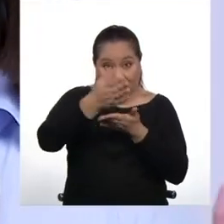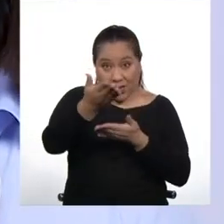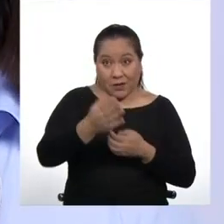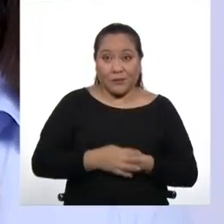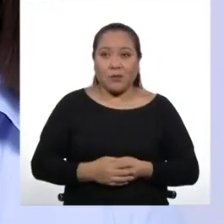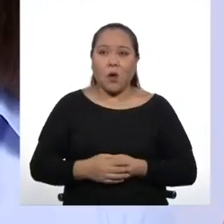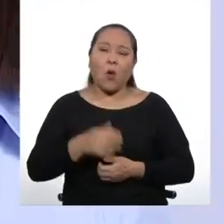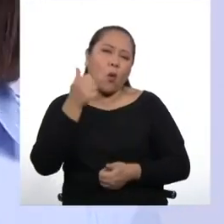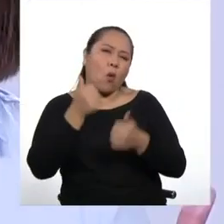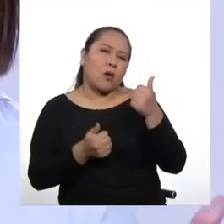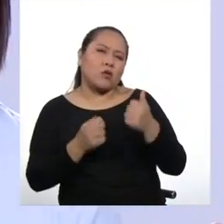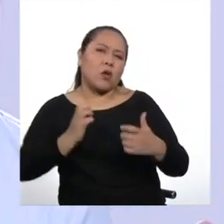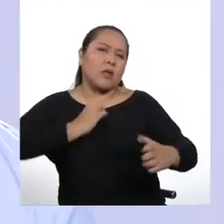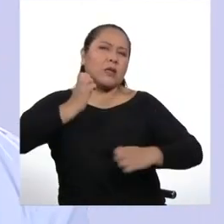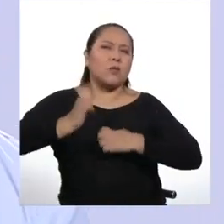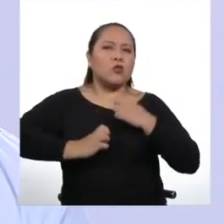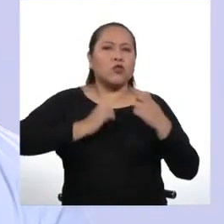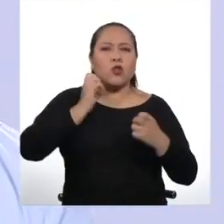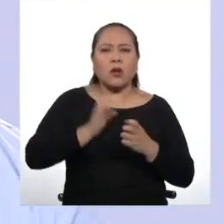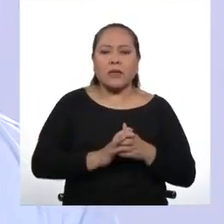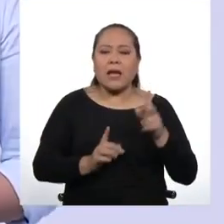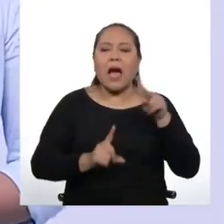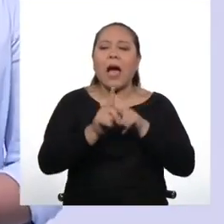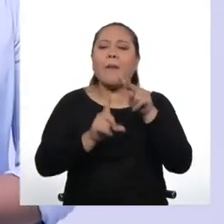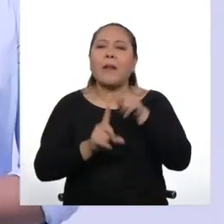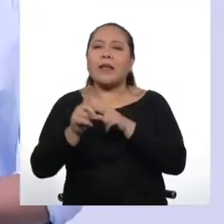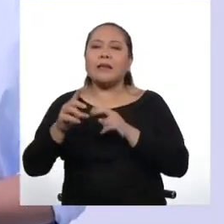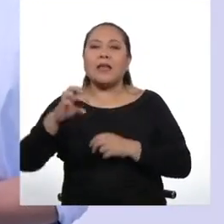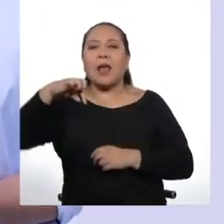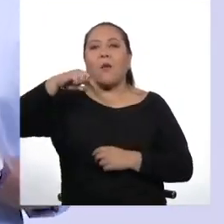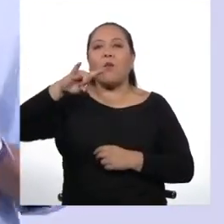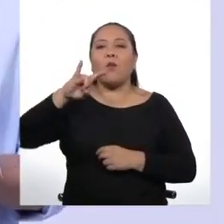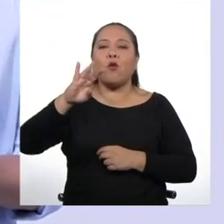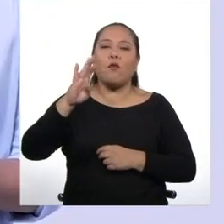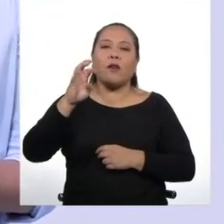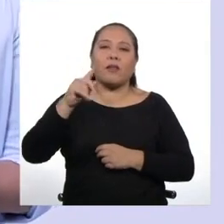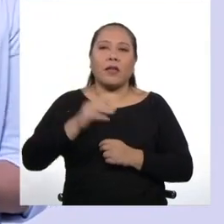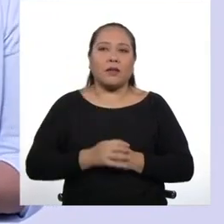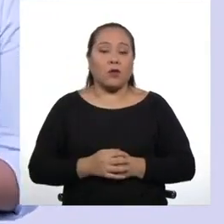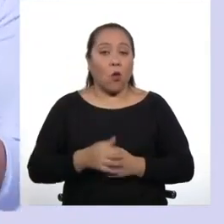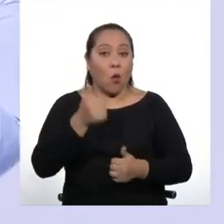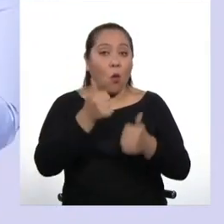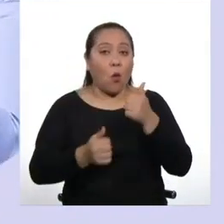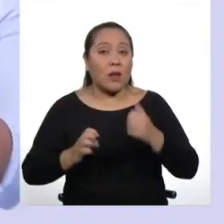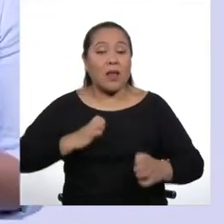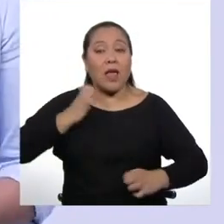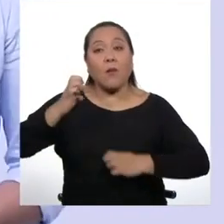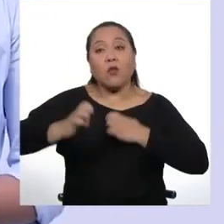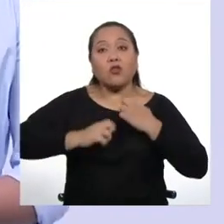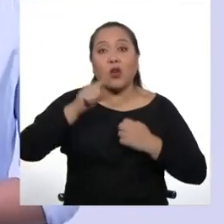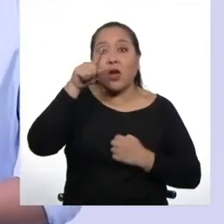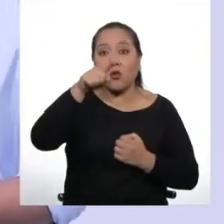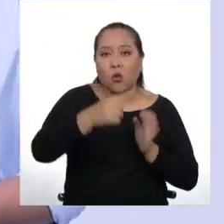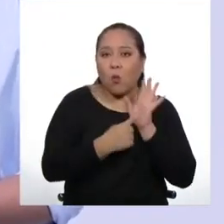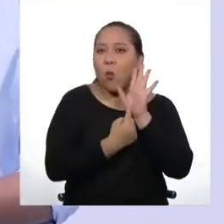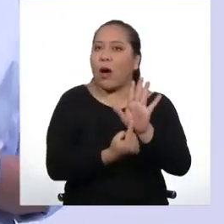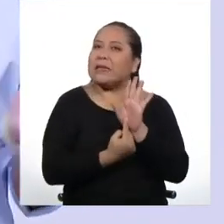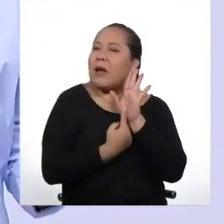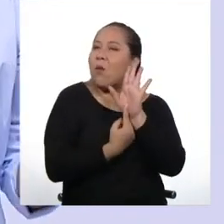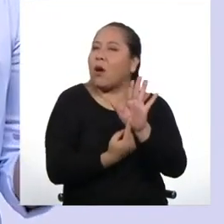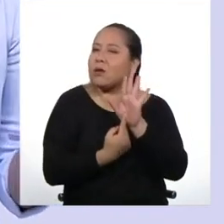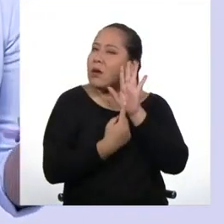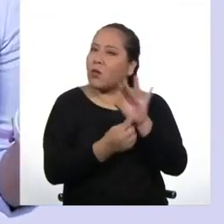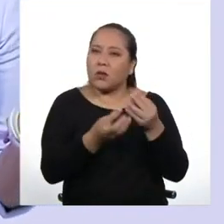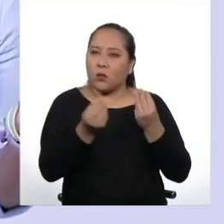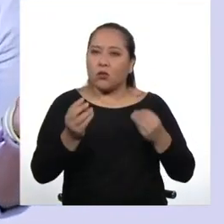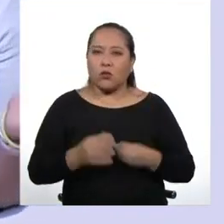¿Qué emociones crees que se presentan más en la pubertad? ¿Qué emoción crees que tú manifiestas más?